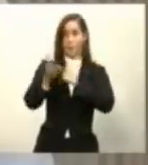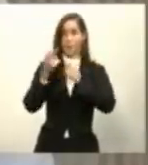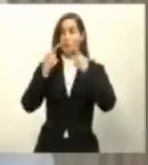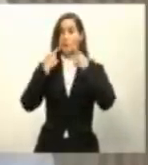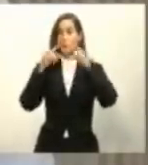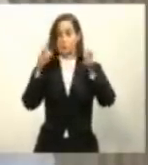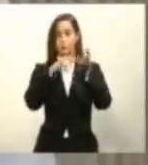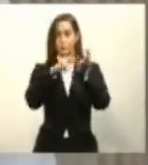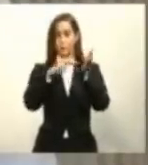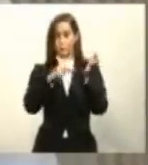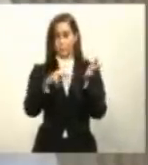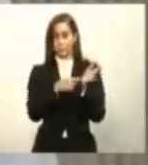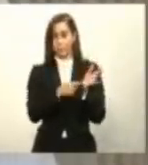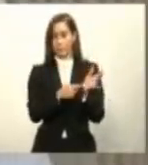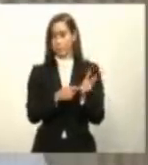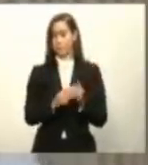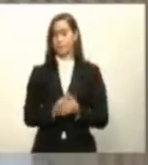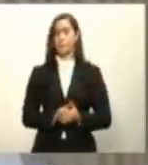declaración.